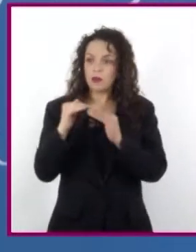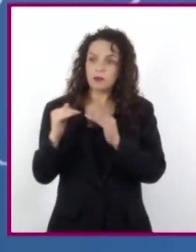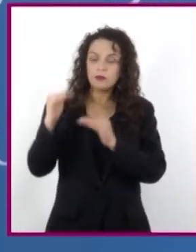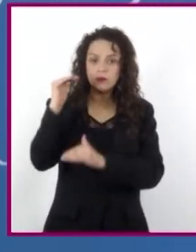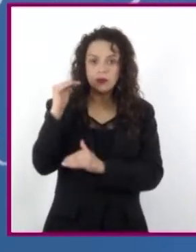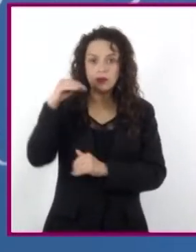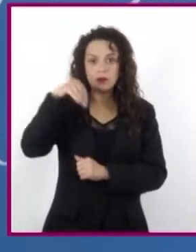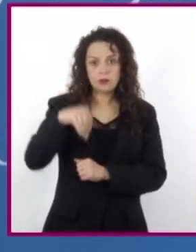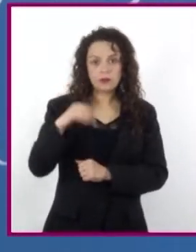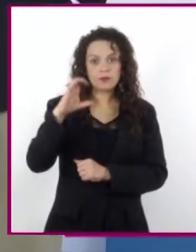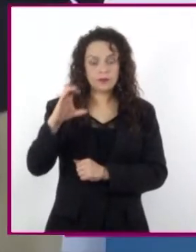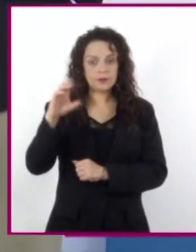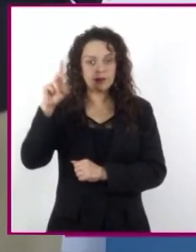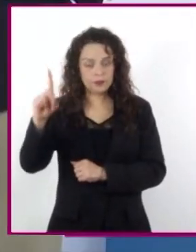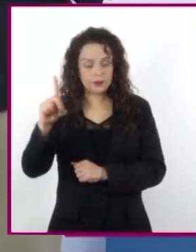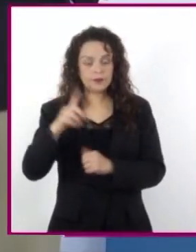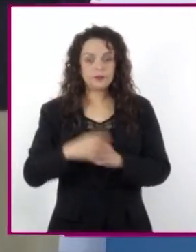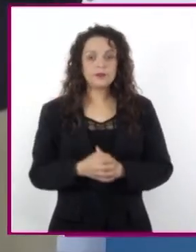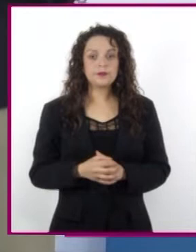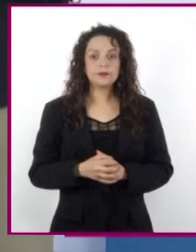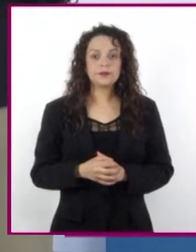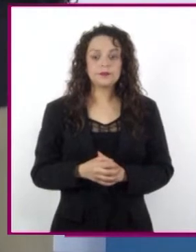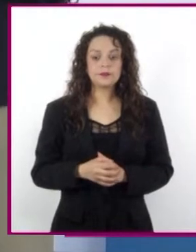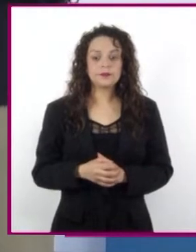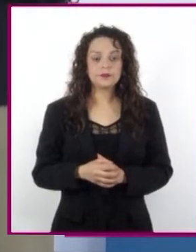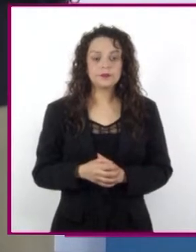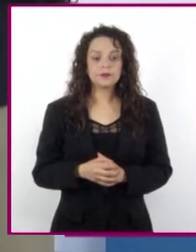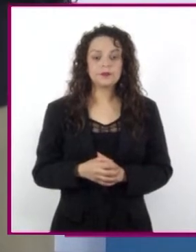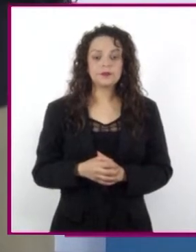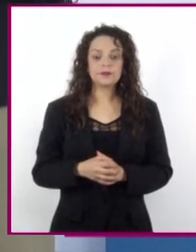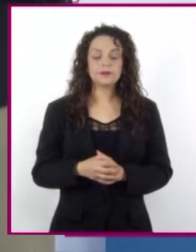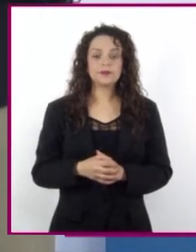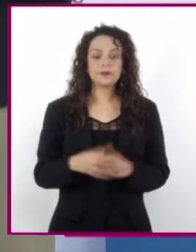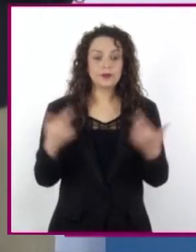divisor, MCD. Maestra Miriam,